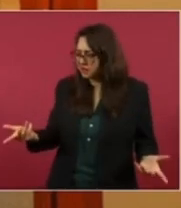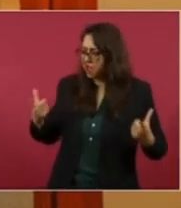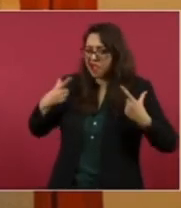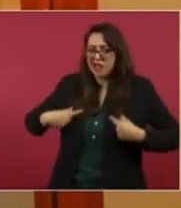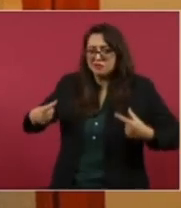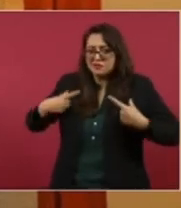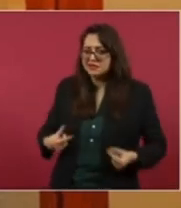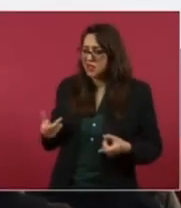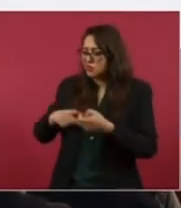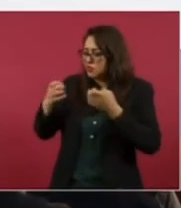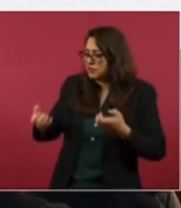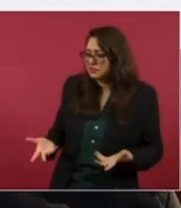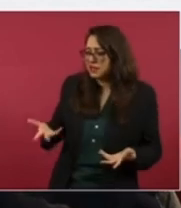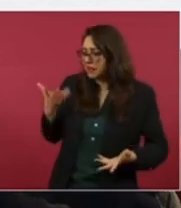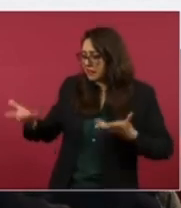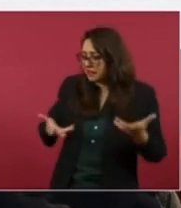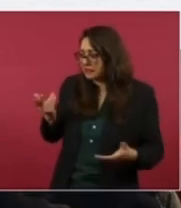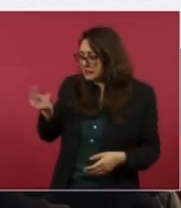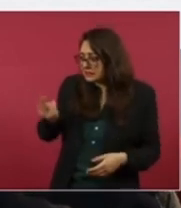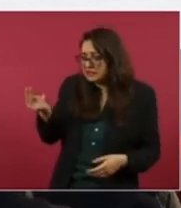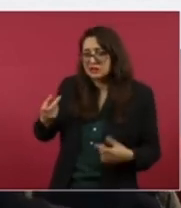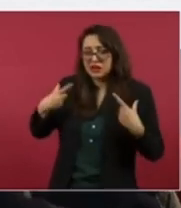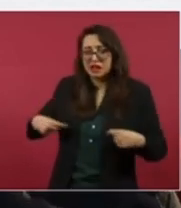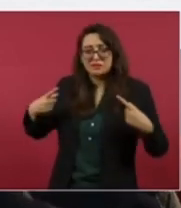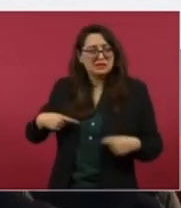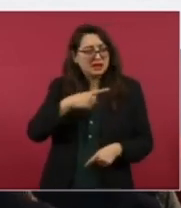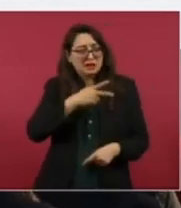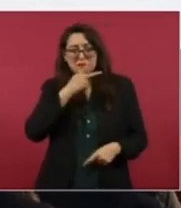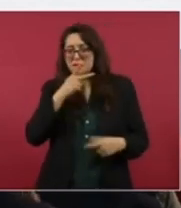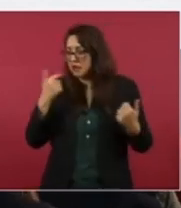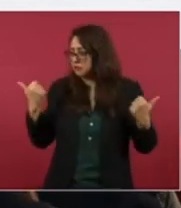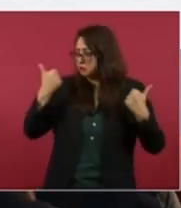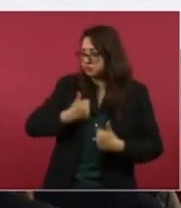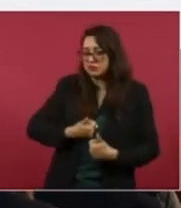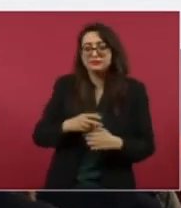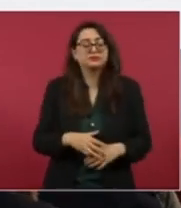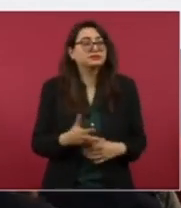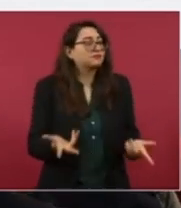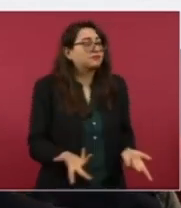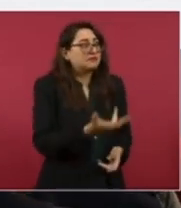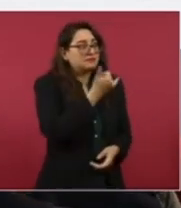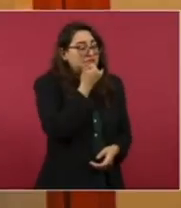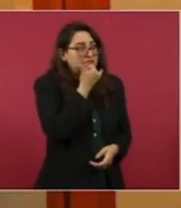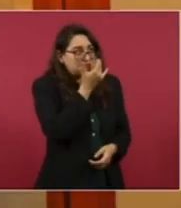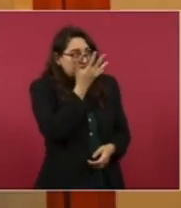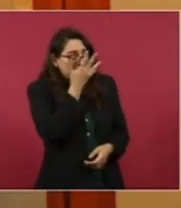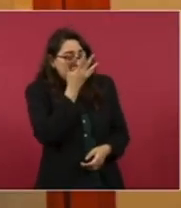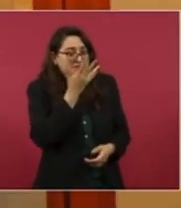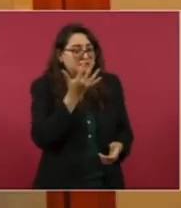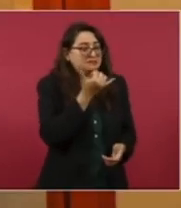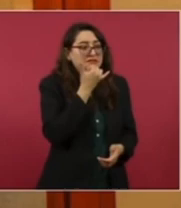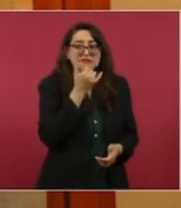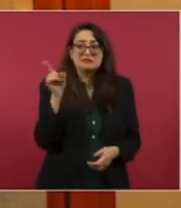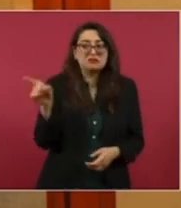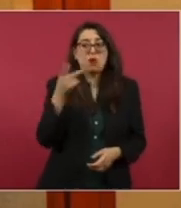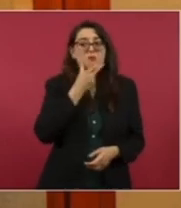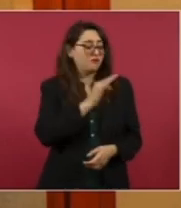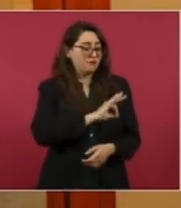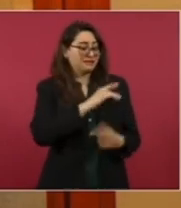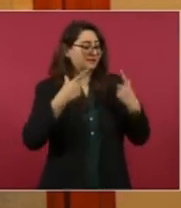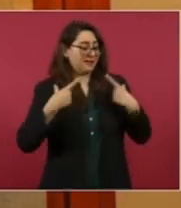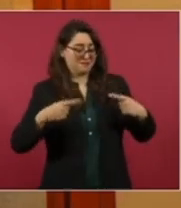camisa del hombre feliz? Es necesario que la vista mi padre". "Señor", contestaron apenados los mensajeros, el hombre